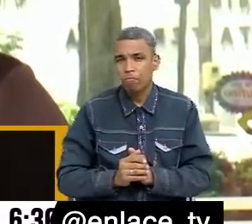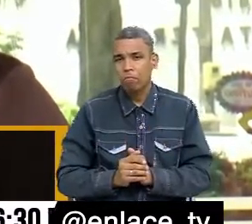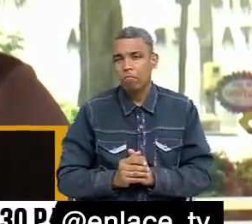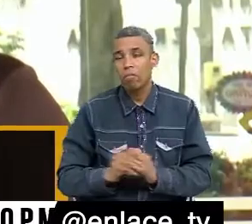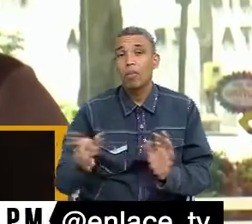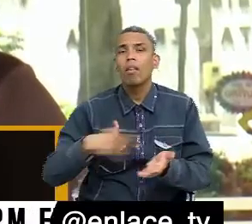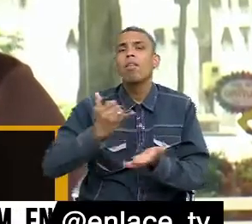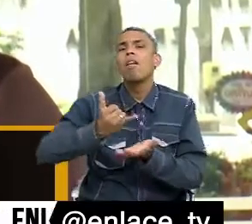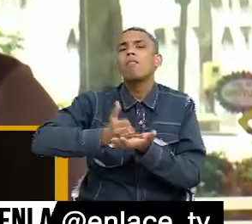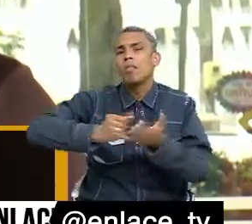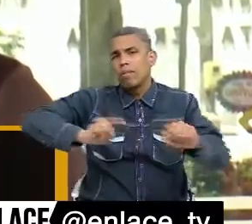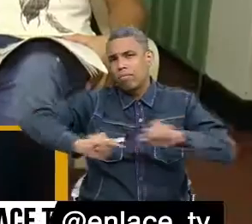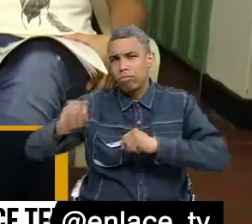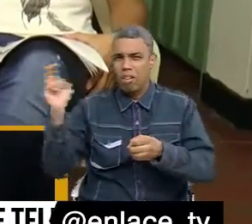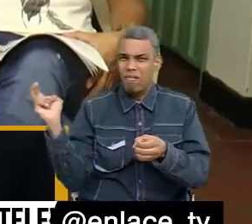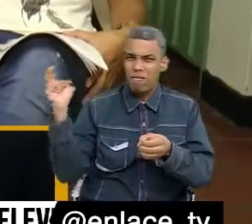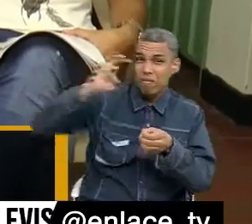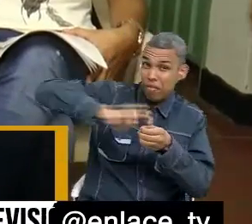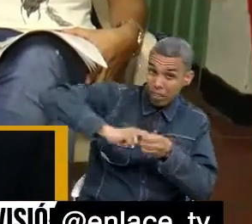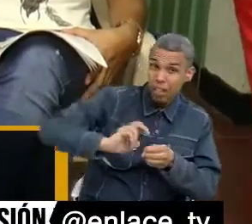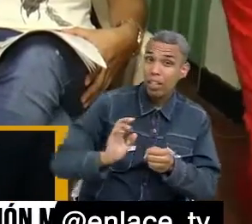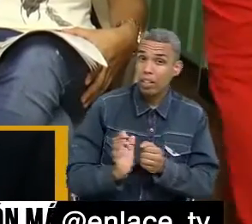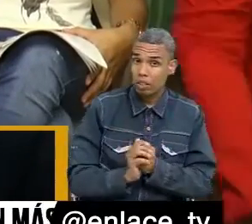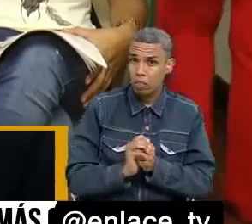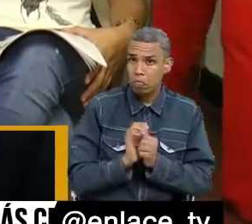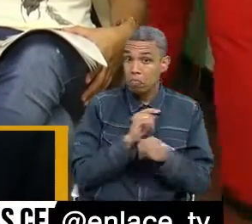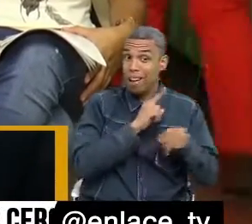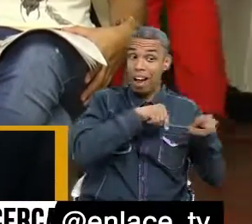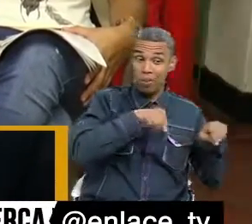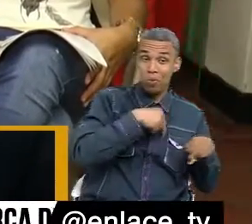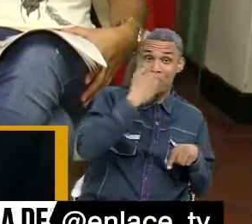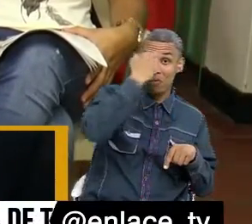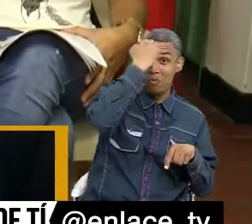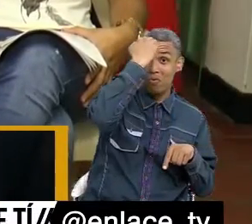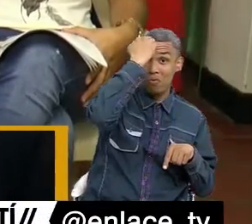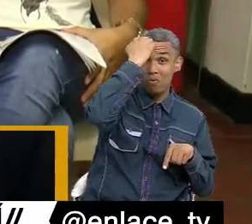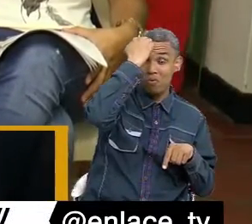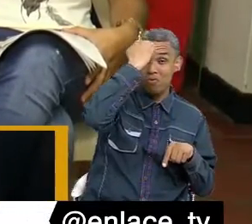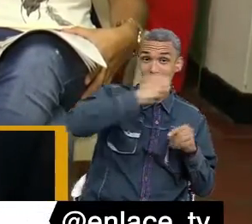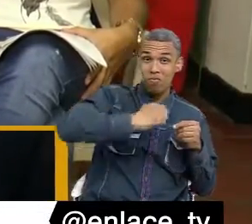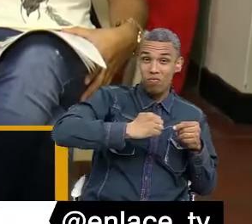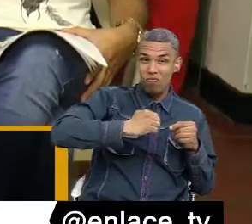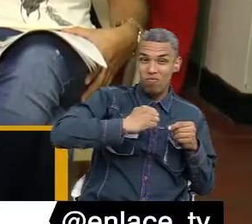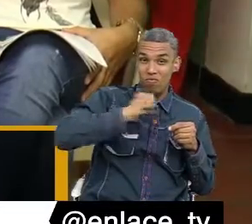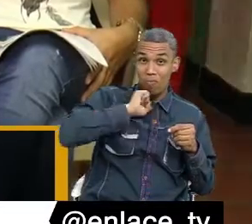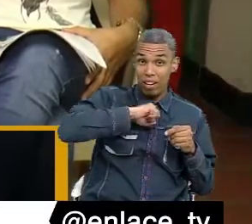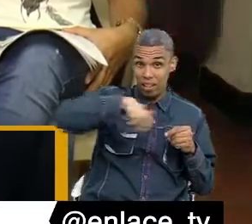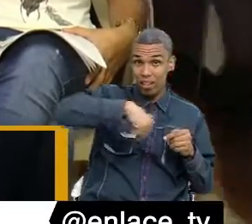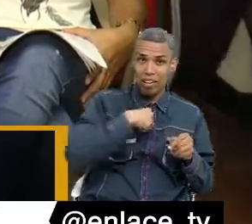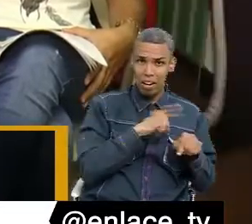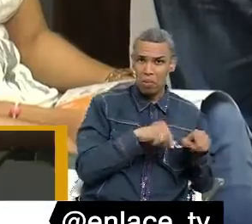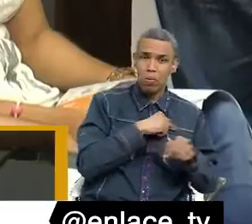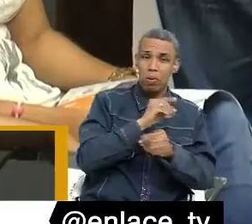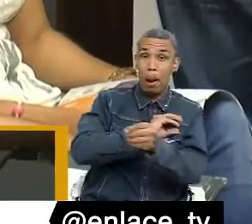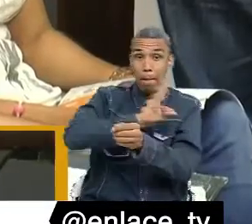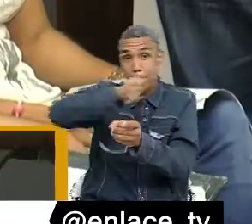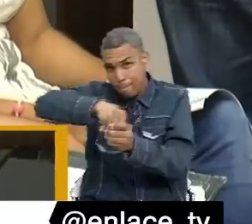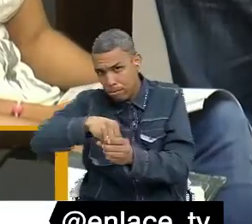directiva de la federación, en el cual hacemos parte de la ciudad de Barranca Bermeja. También va a haber reforma de estatutos y se va a elegir la nueva